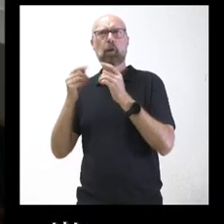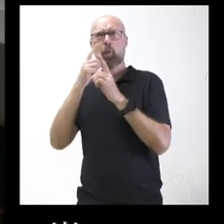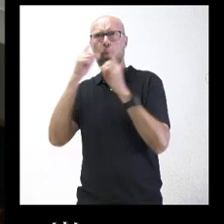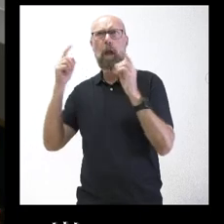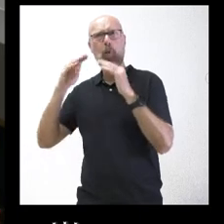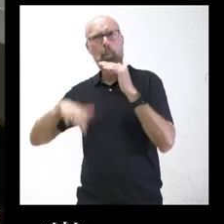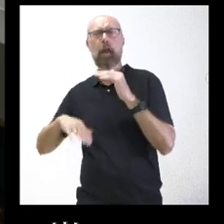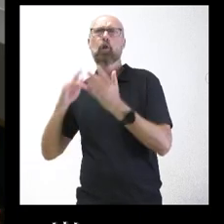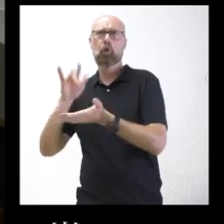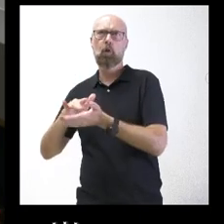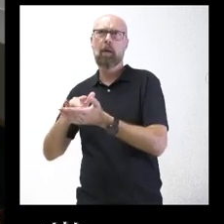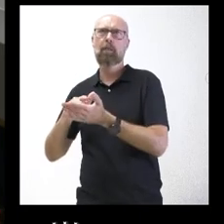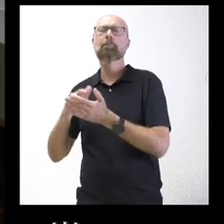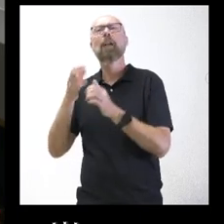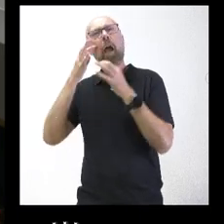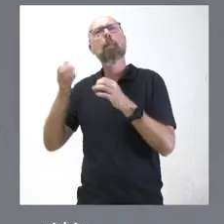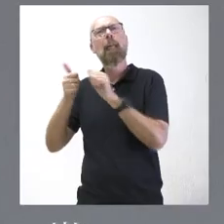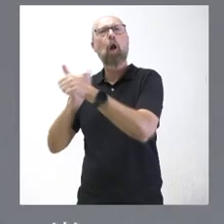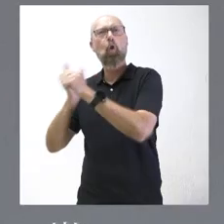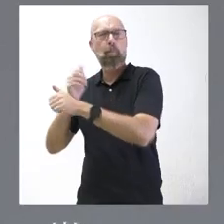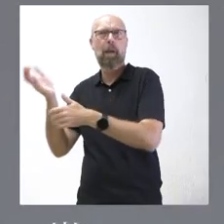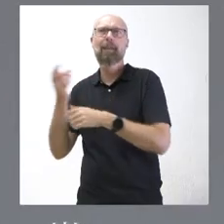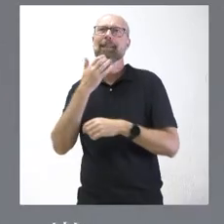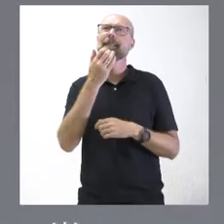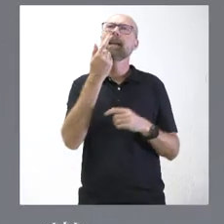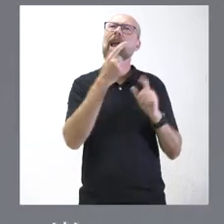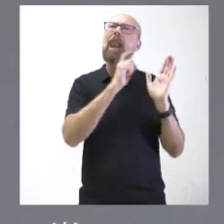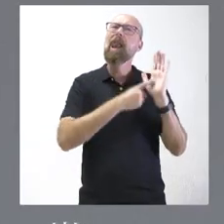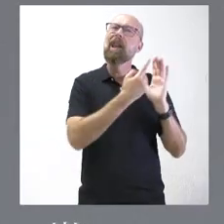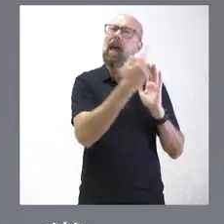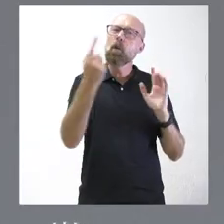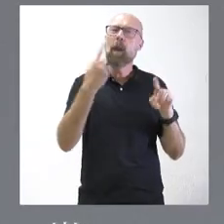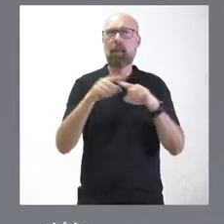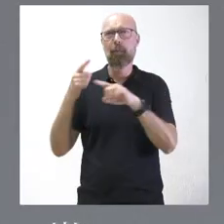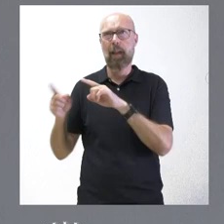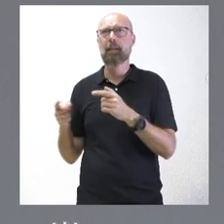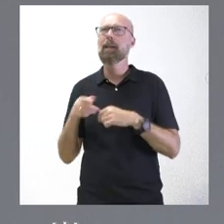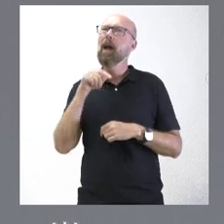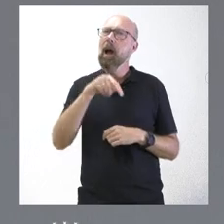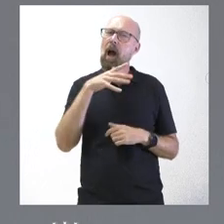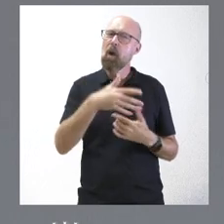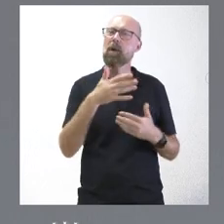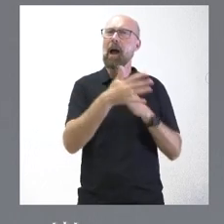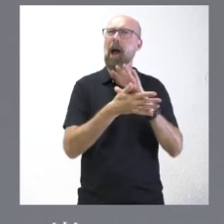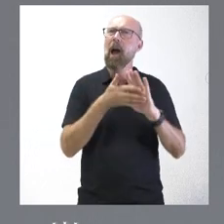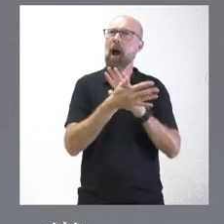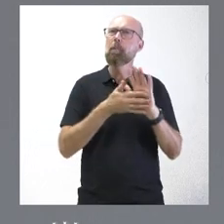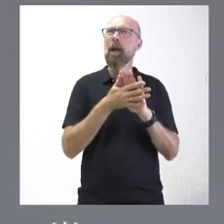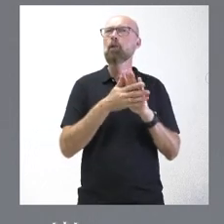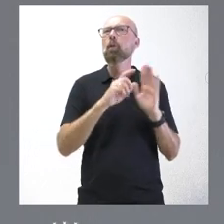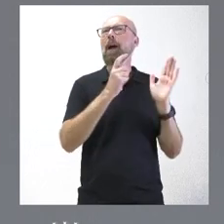pero se hizo en menos de un año La ley es diferente y aquí estamos hablando de leyes que